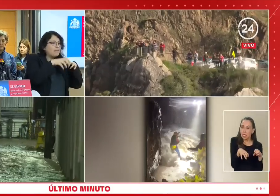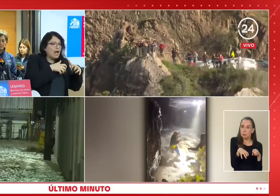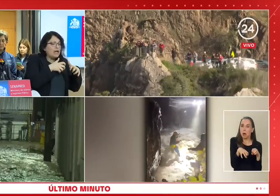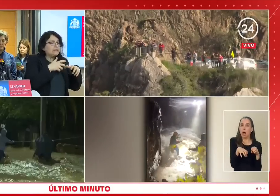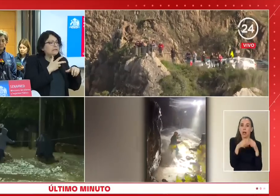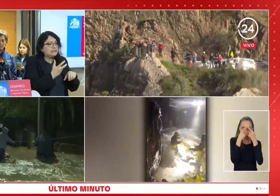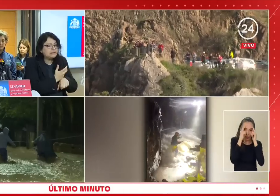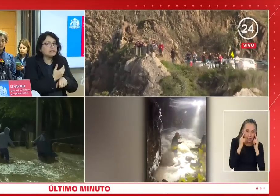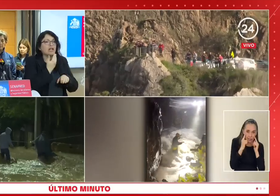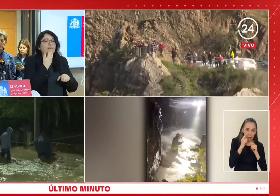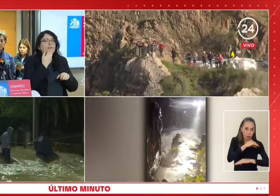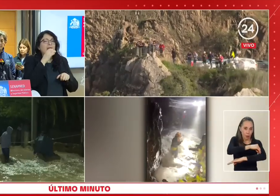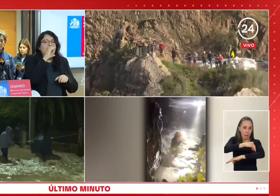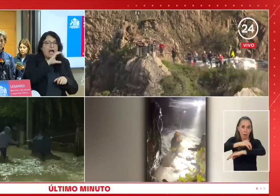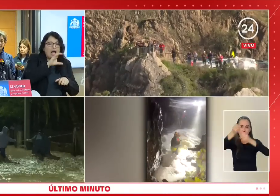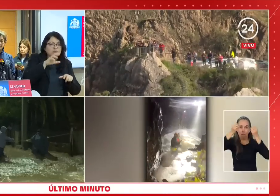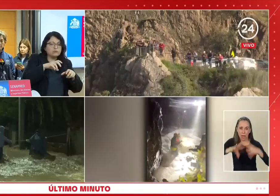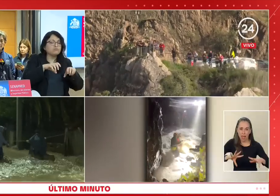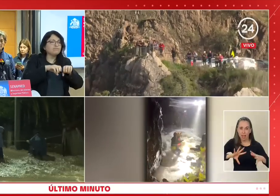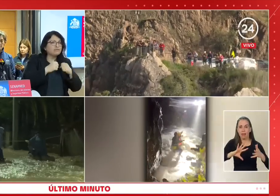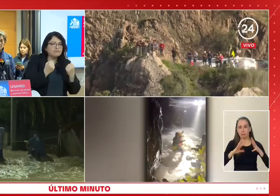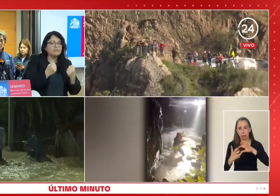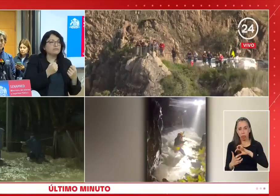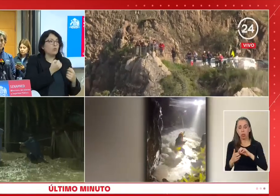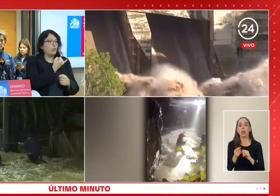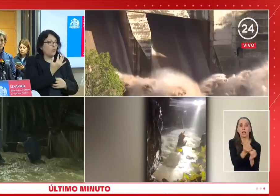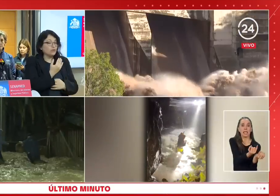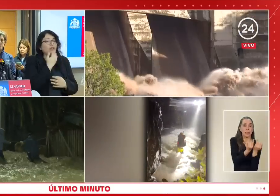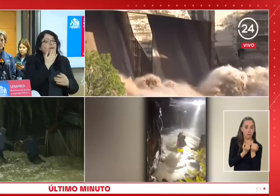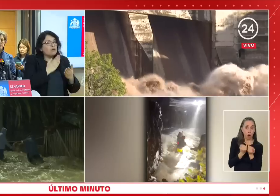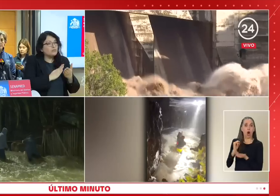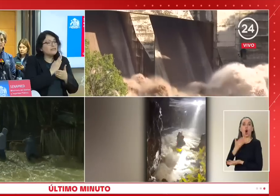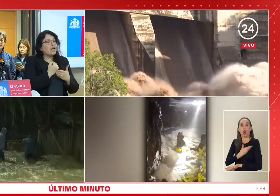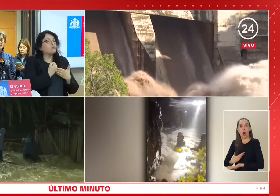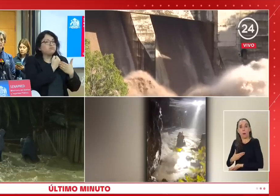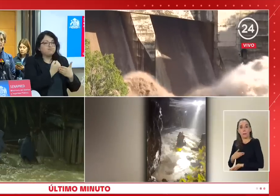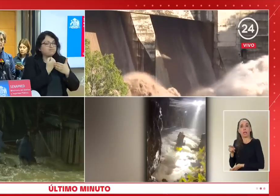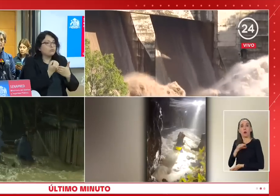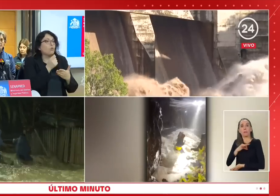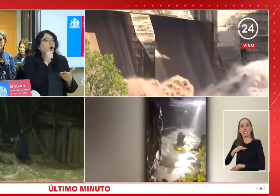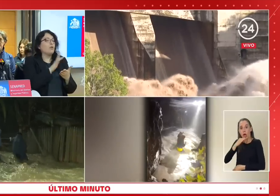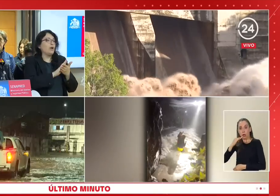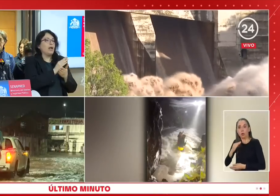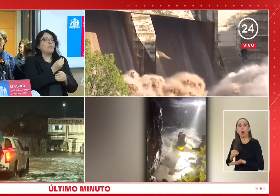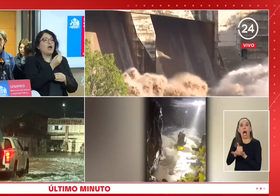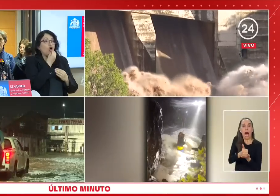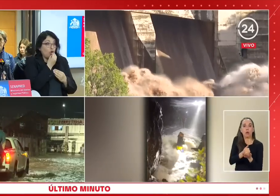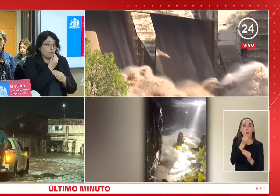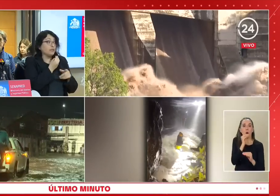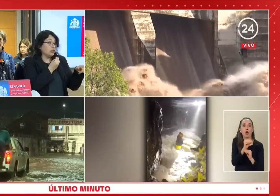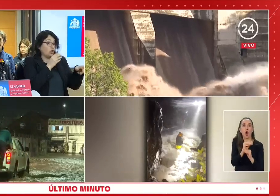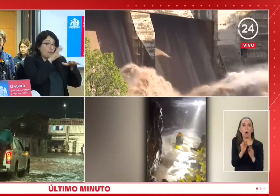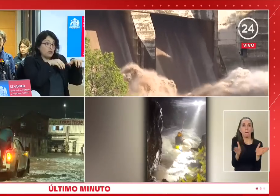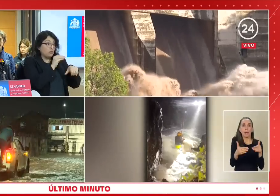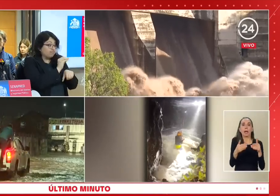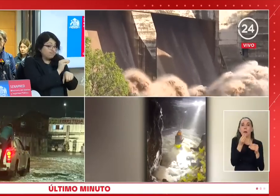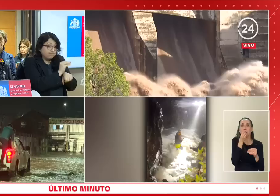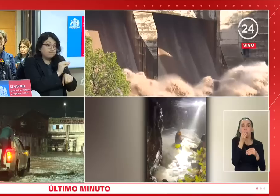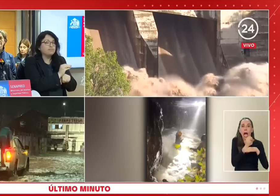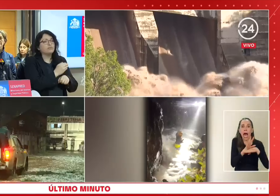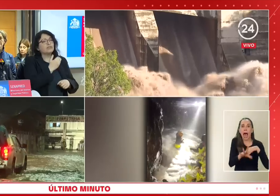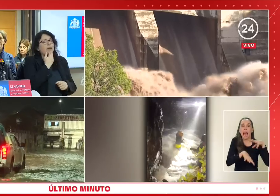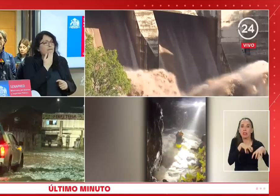están con daños de las cosechas que están con daño se comienzan a entregar ayudas que es alimentación de forraje para los animales